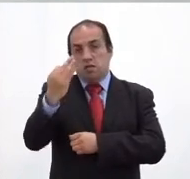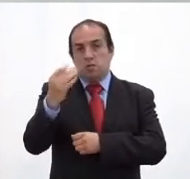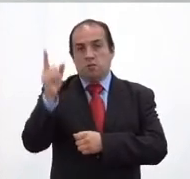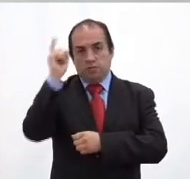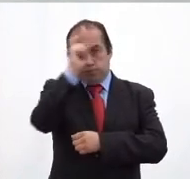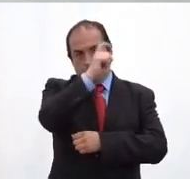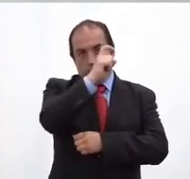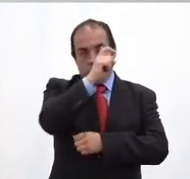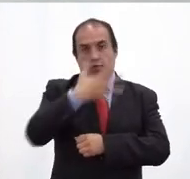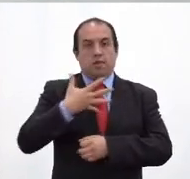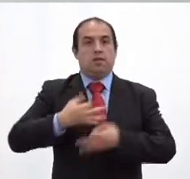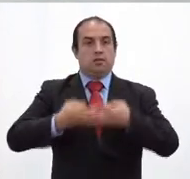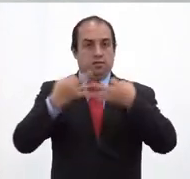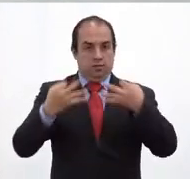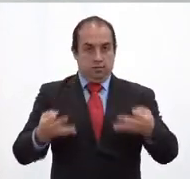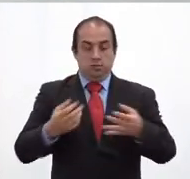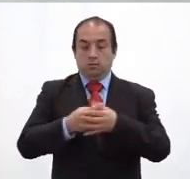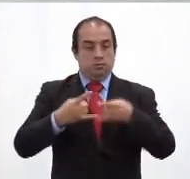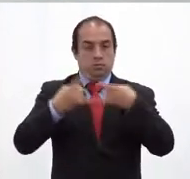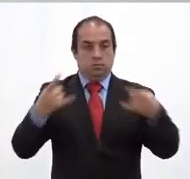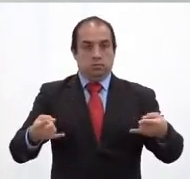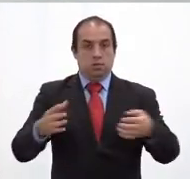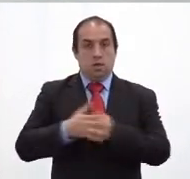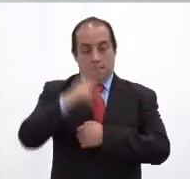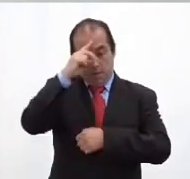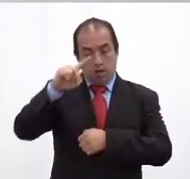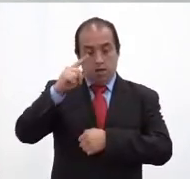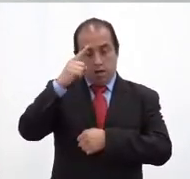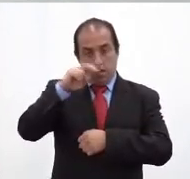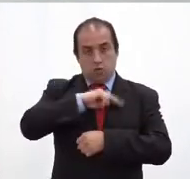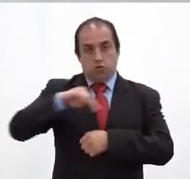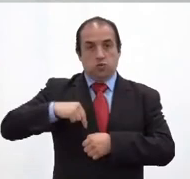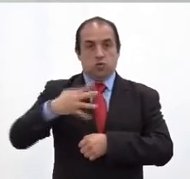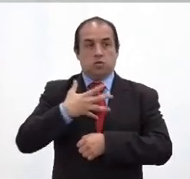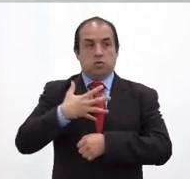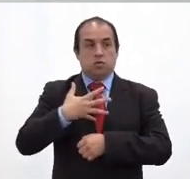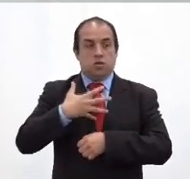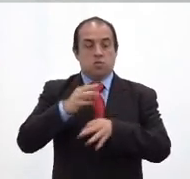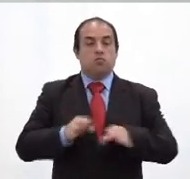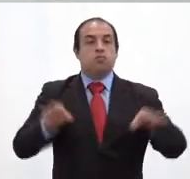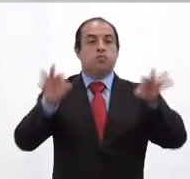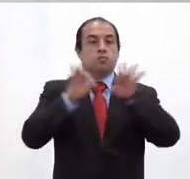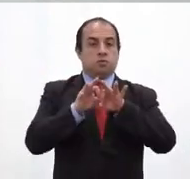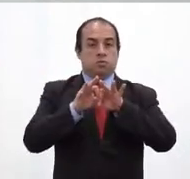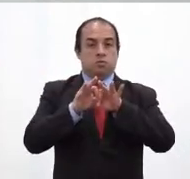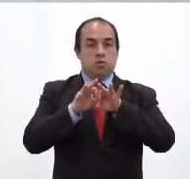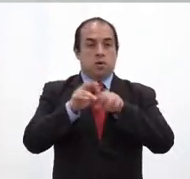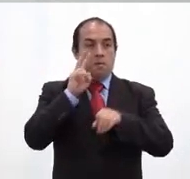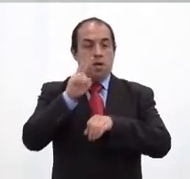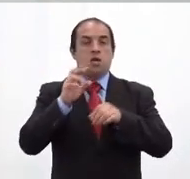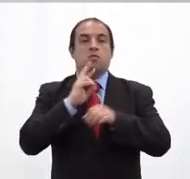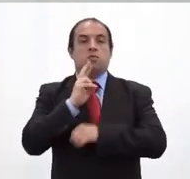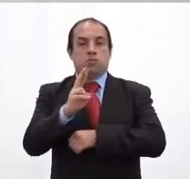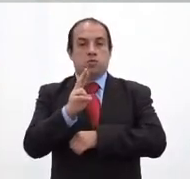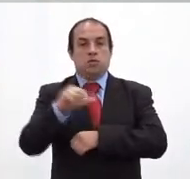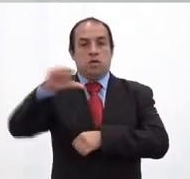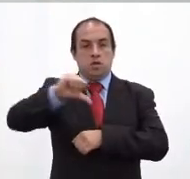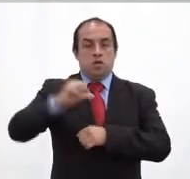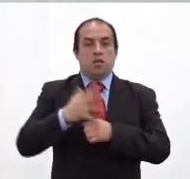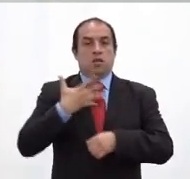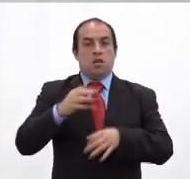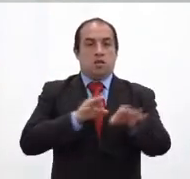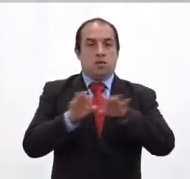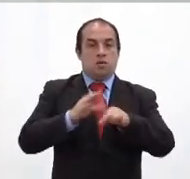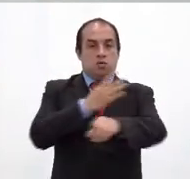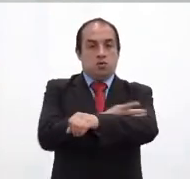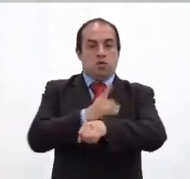complejos tienen historia. Entonces, para nosotros es muy importante ver el resultado del día de hoy, del trabajo coordinado con SACMEX, que